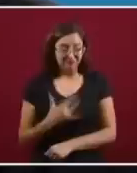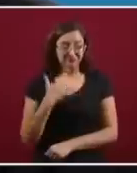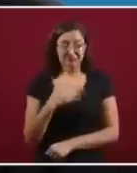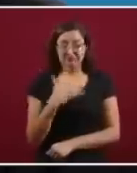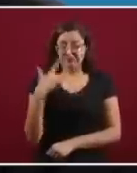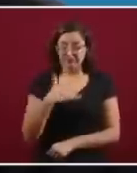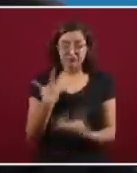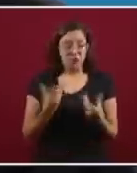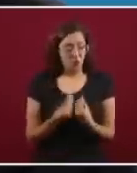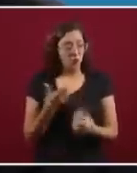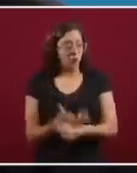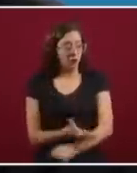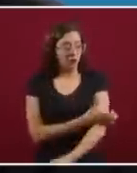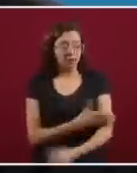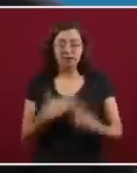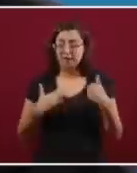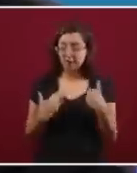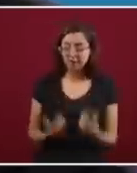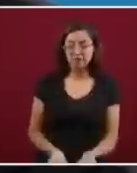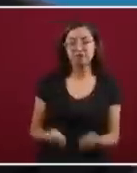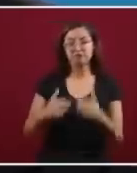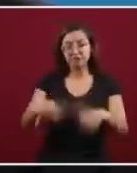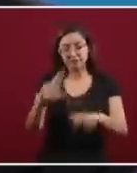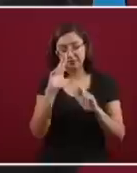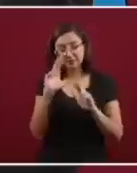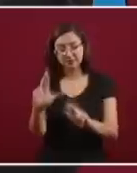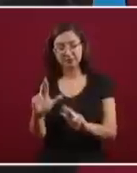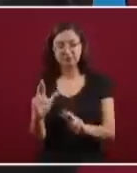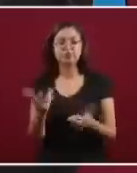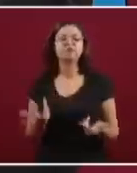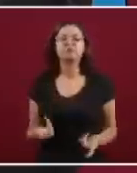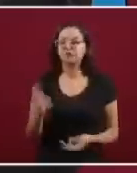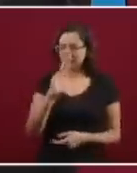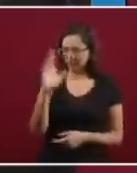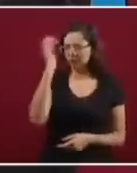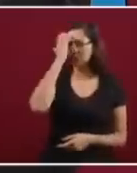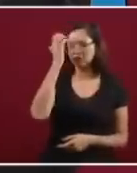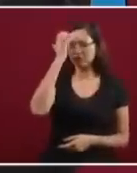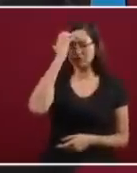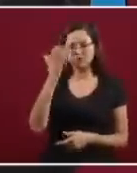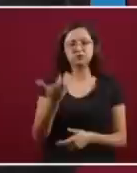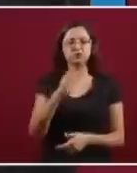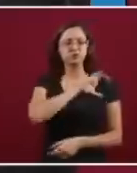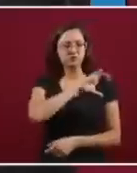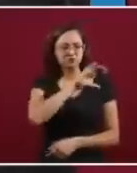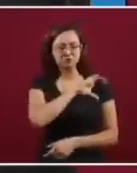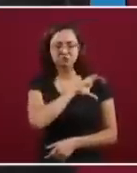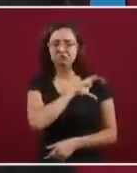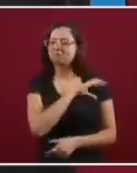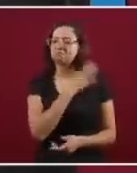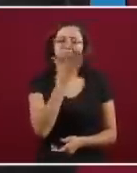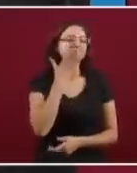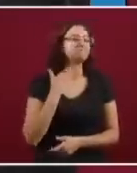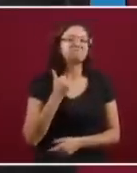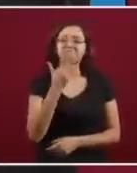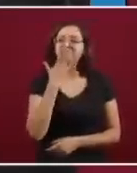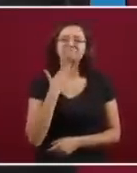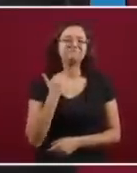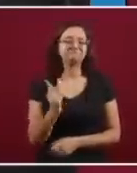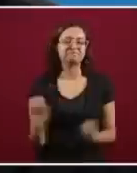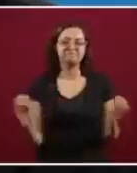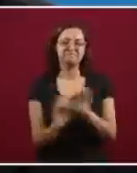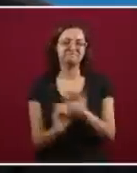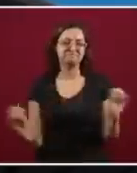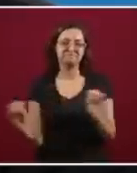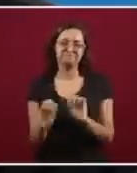acompañamiento de comprensión de respeto de reconocimiento de afecto y en cambio están llevando